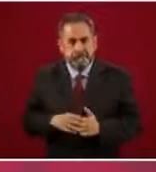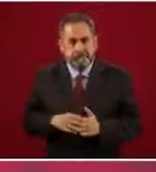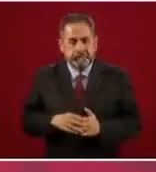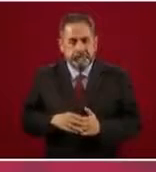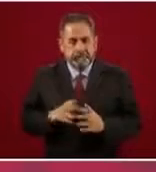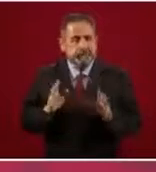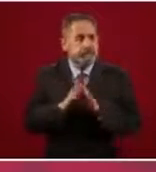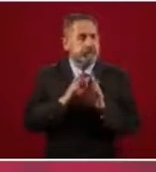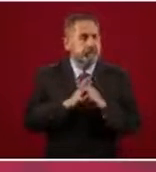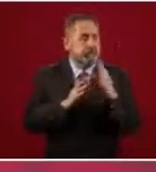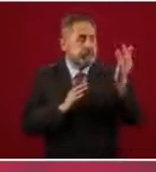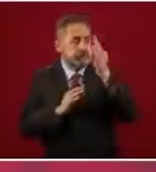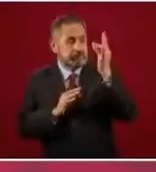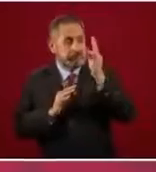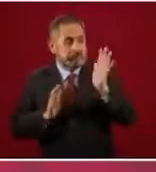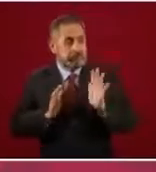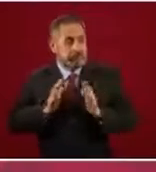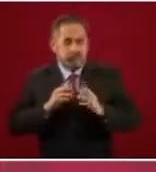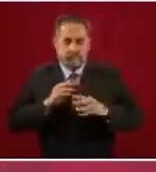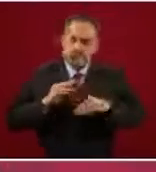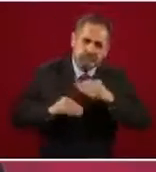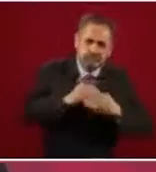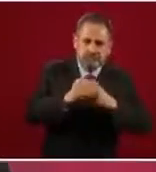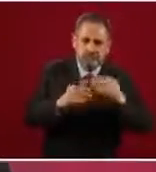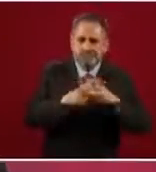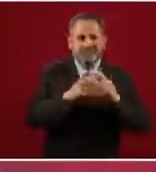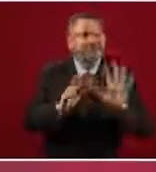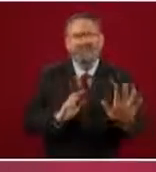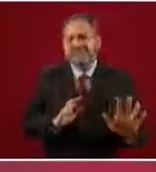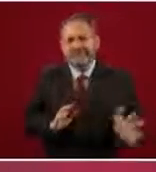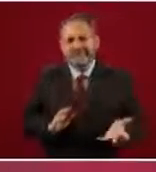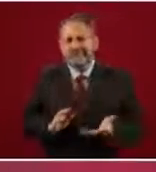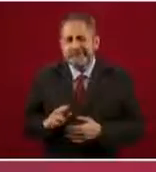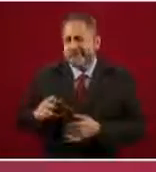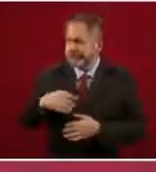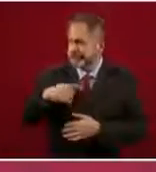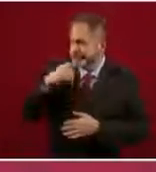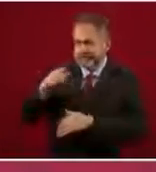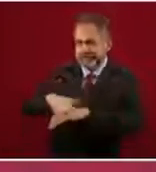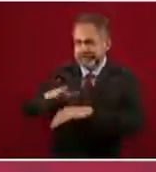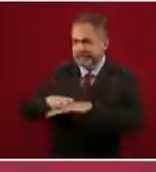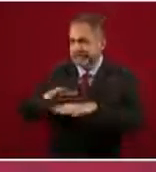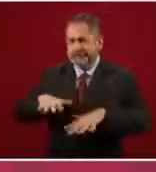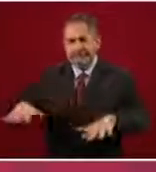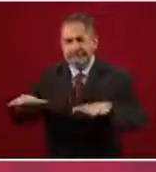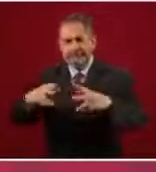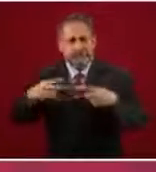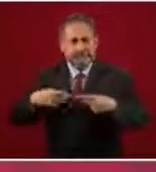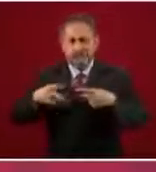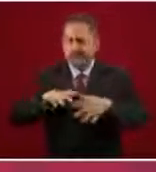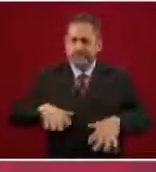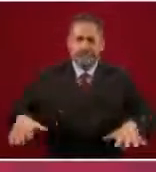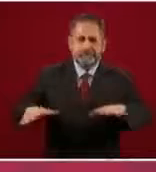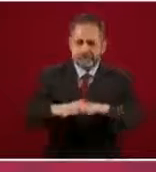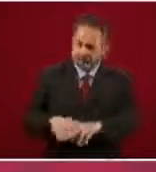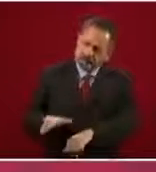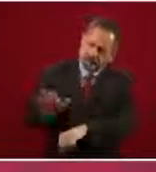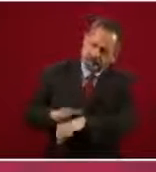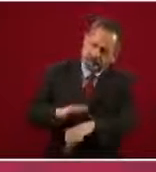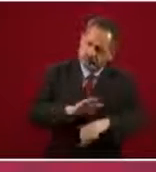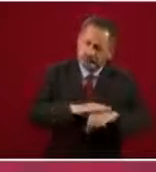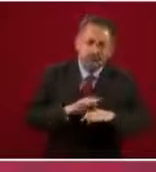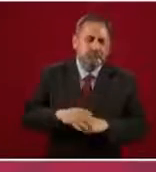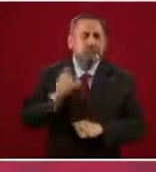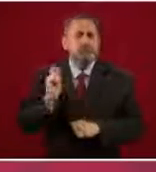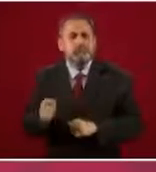actuar con balandronadas. Yo le he dicho a la gente, así en las plazas, a ver, ¿quieren